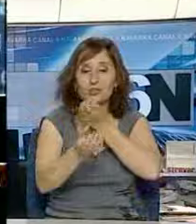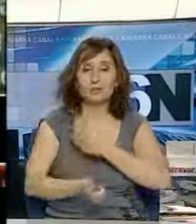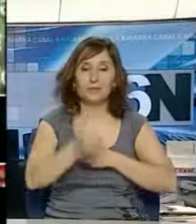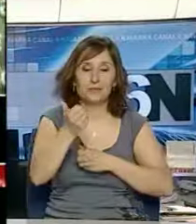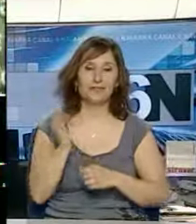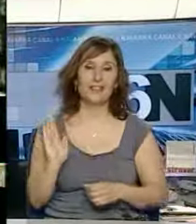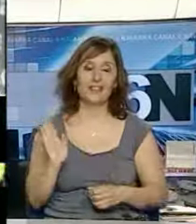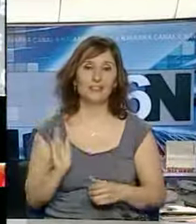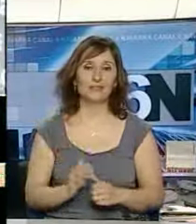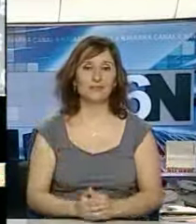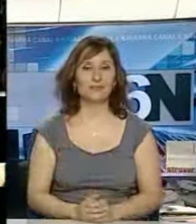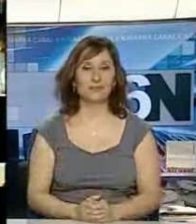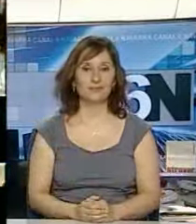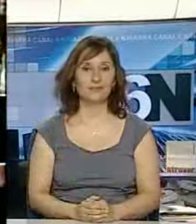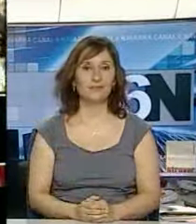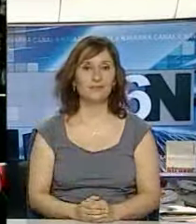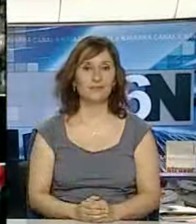con más noticias. Adiós.